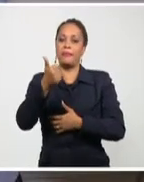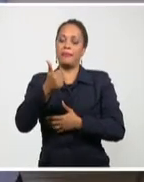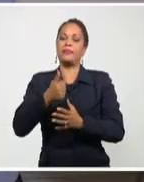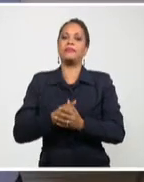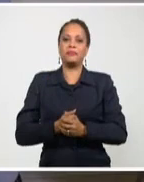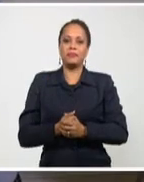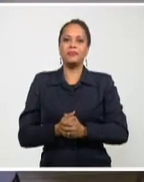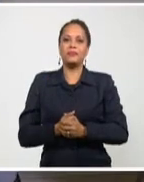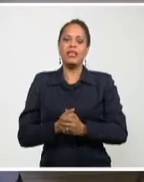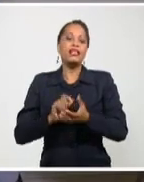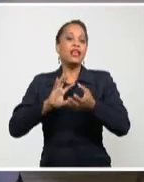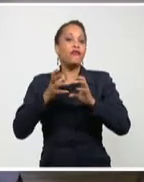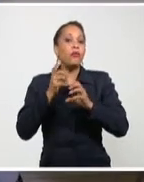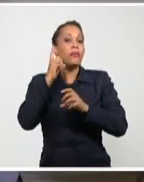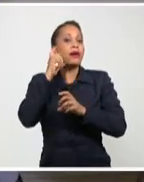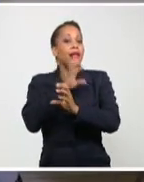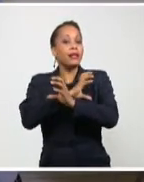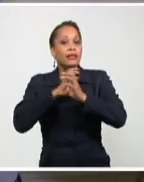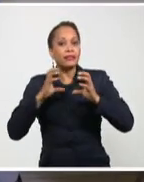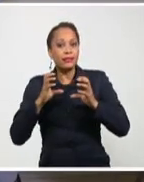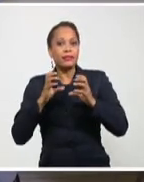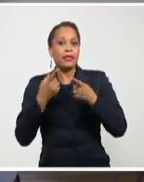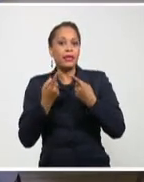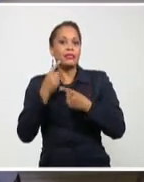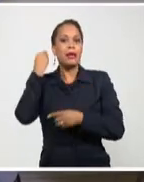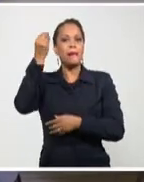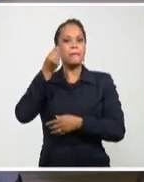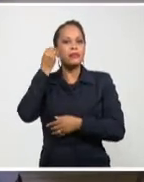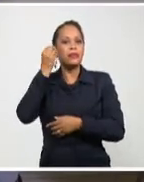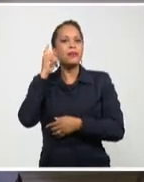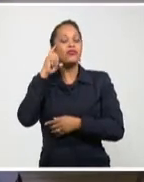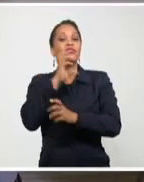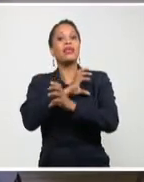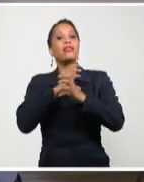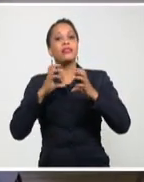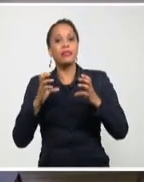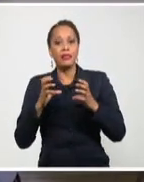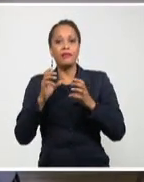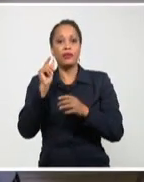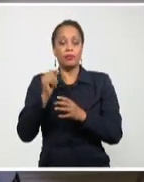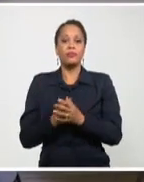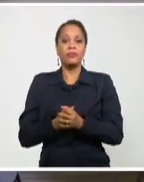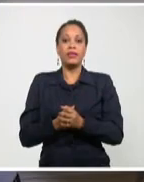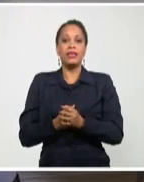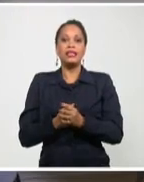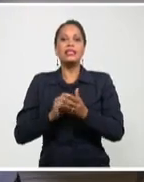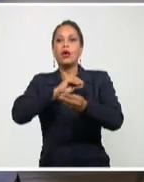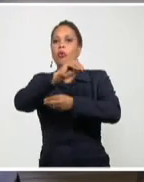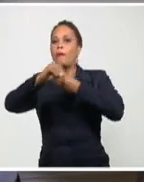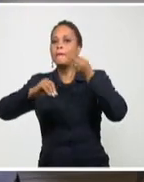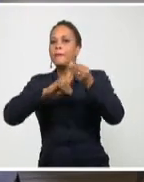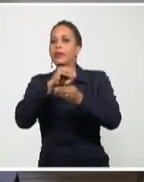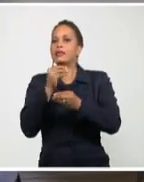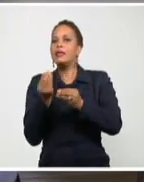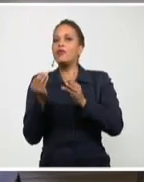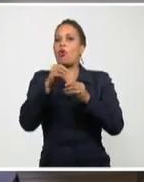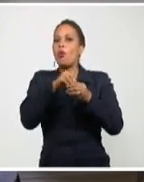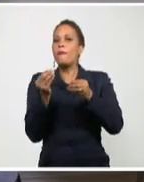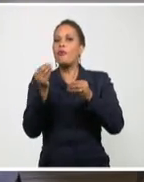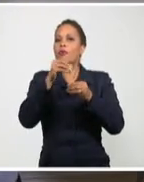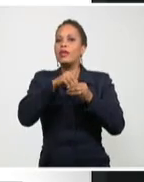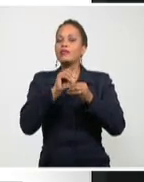que la ciencia el pensamiento científico se convierte cada vez más en un componente de la cultura